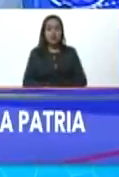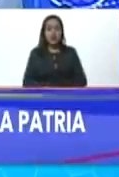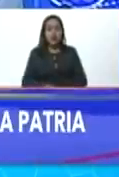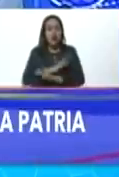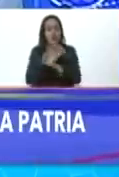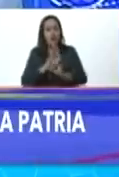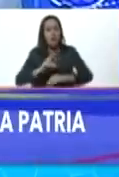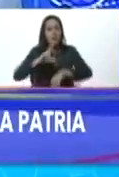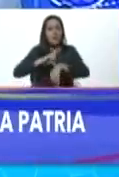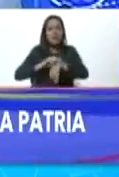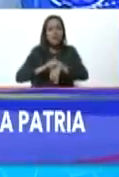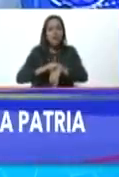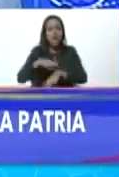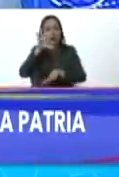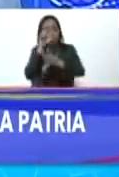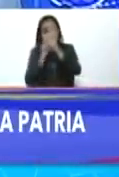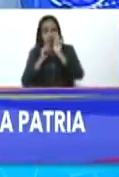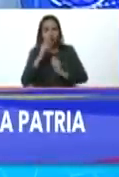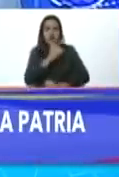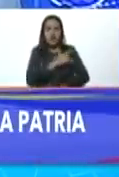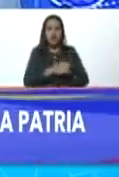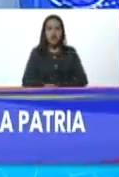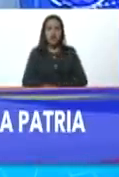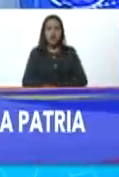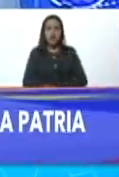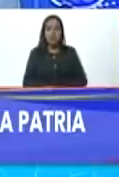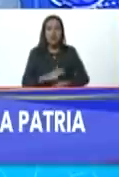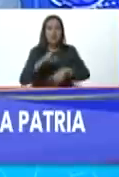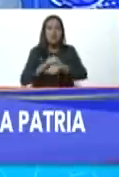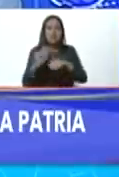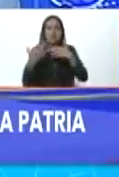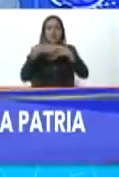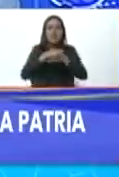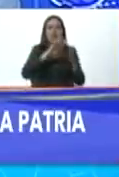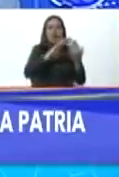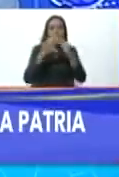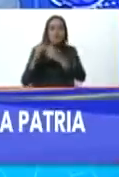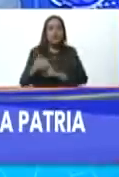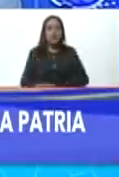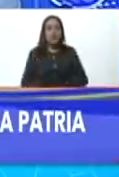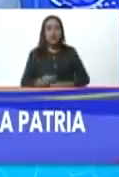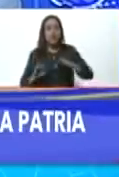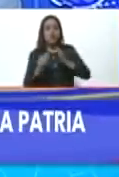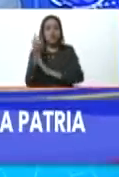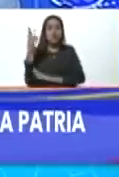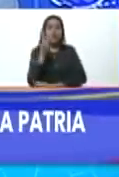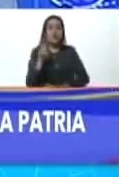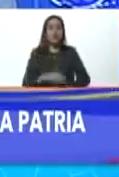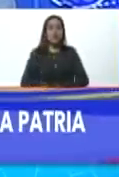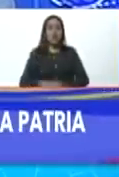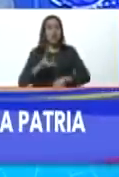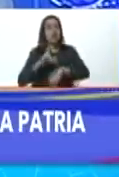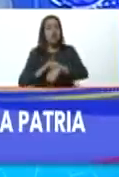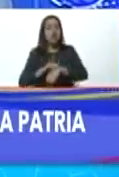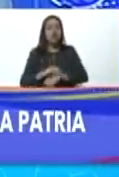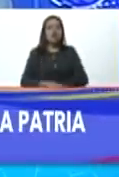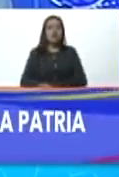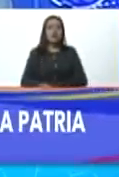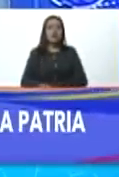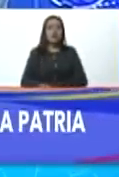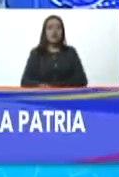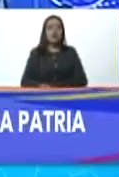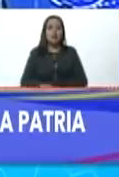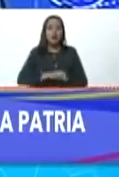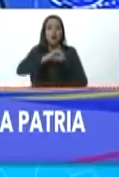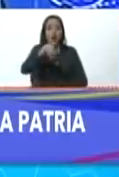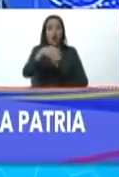han aprendido en la universidad, la medicina integral comunitaria, el fundador en Venezuela es el doctor José Gregorio Hernández.